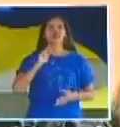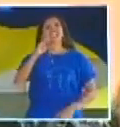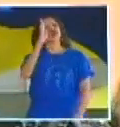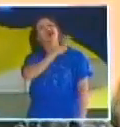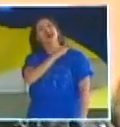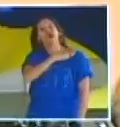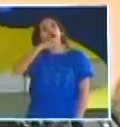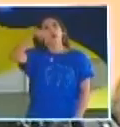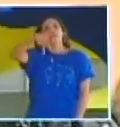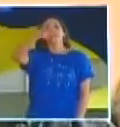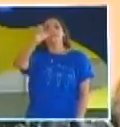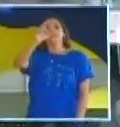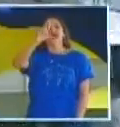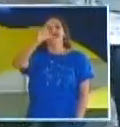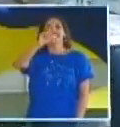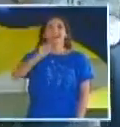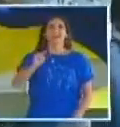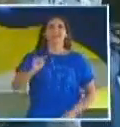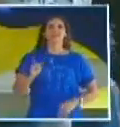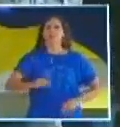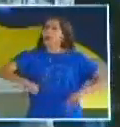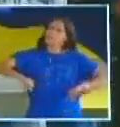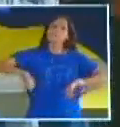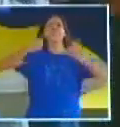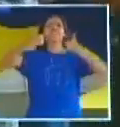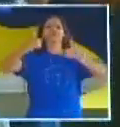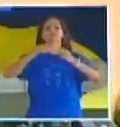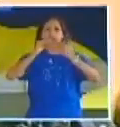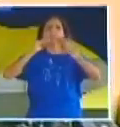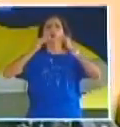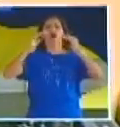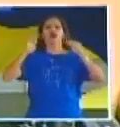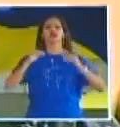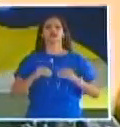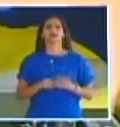general Pérez Ampueda. Máxima moral.